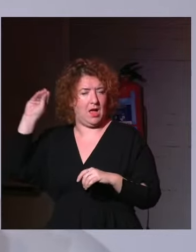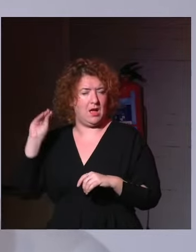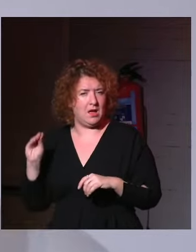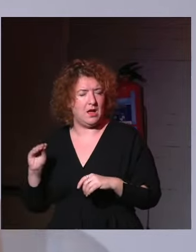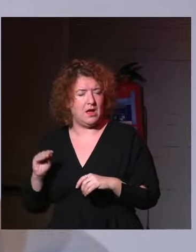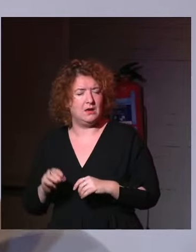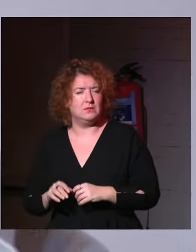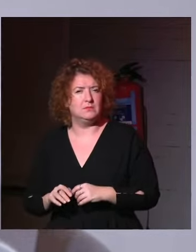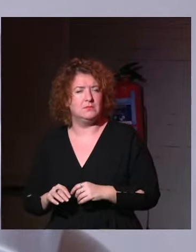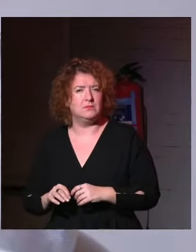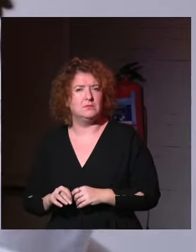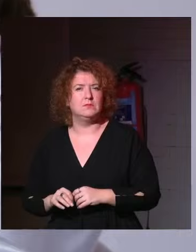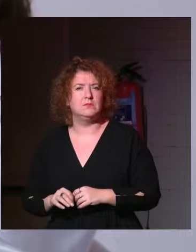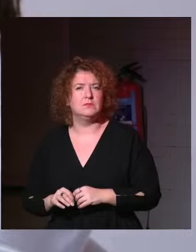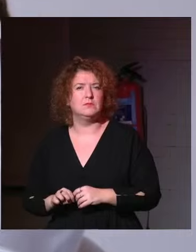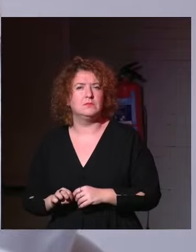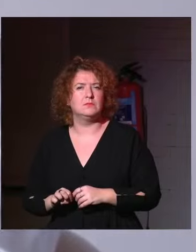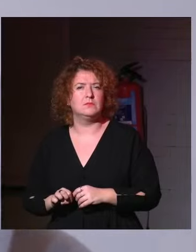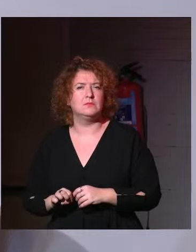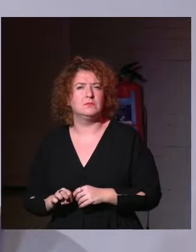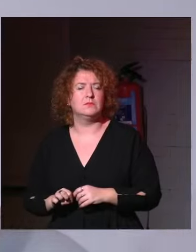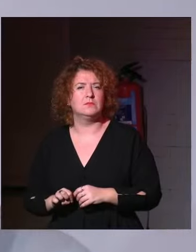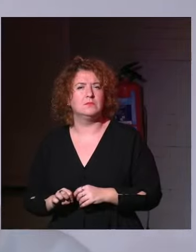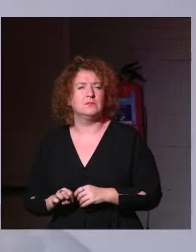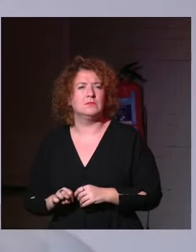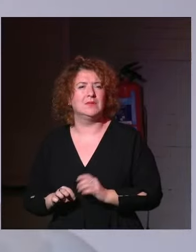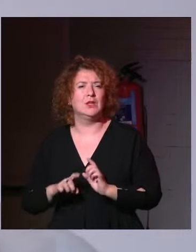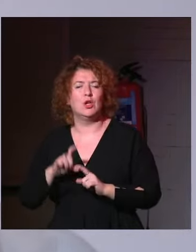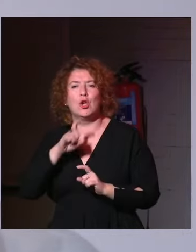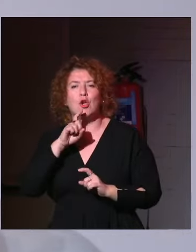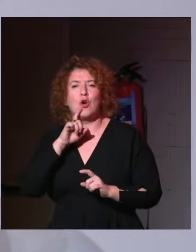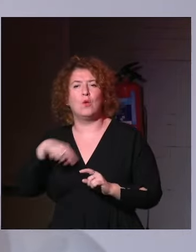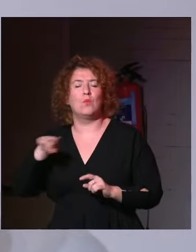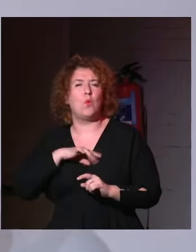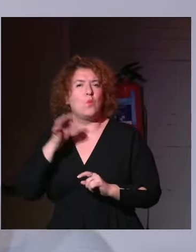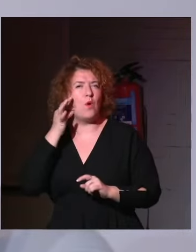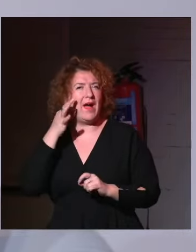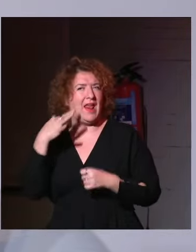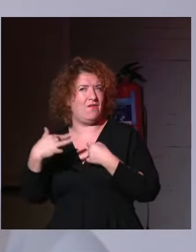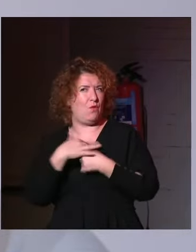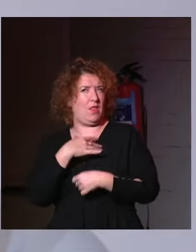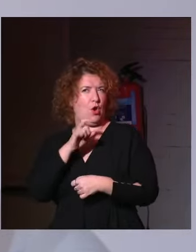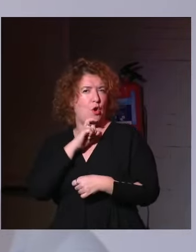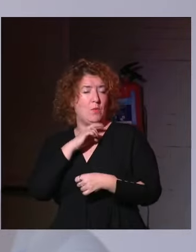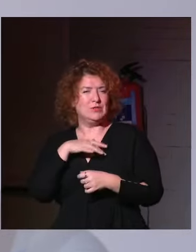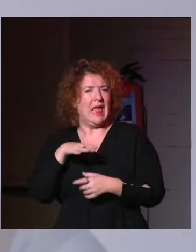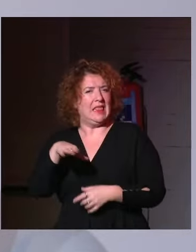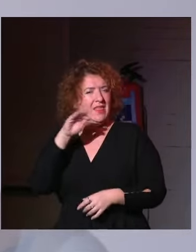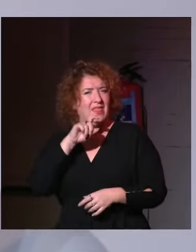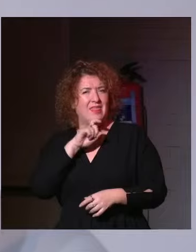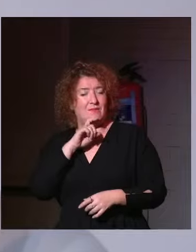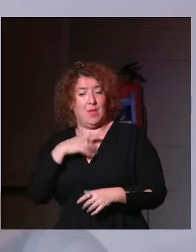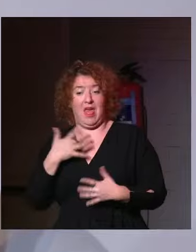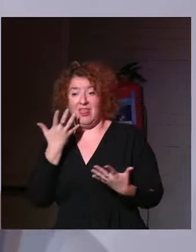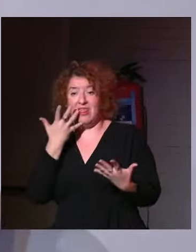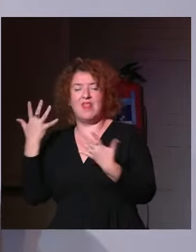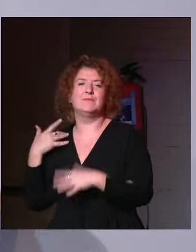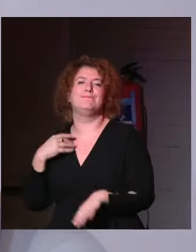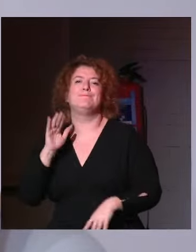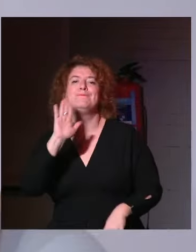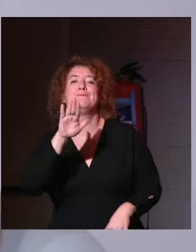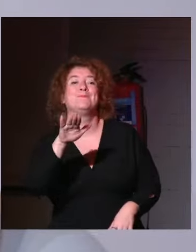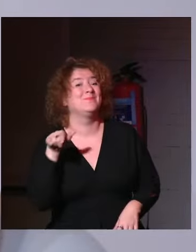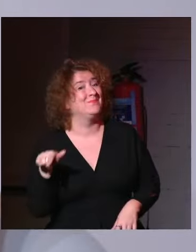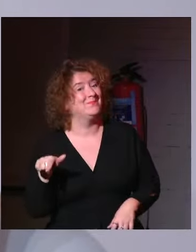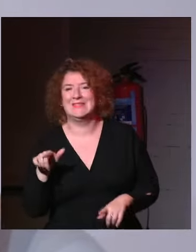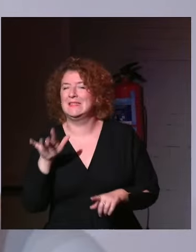Y y creo que entender cómo nos afectaba a las mujeres era muy difícil porque cuando nosotras hace 10 años íbamos y decíamos este